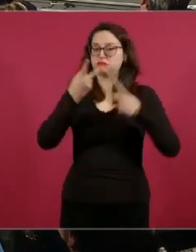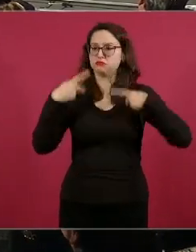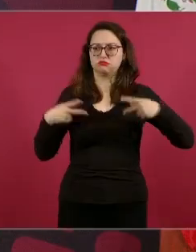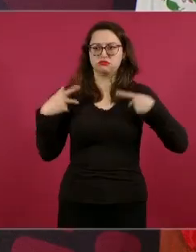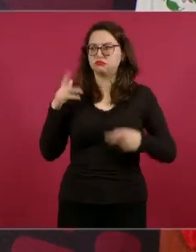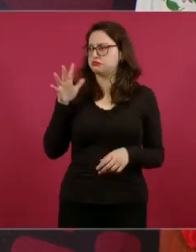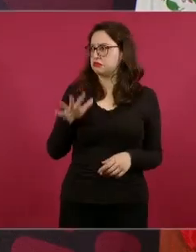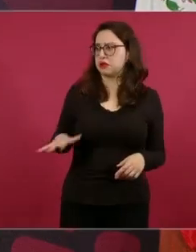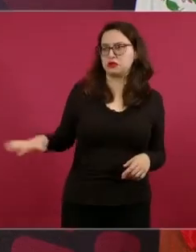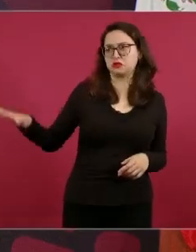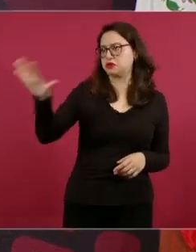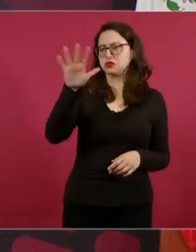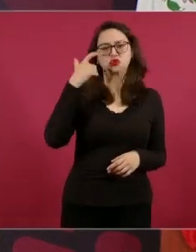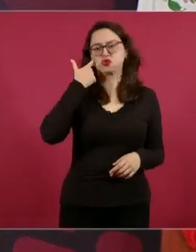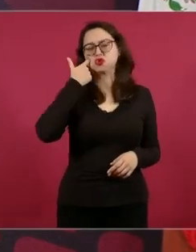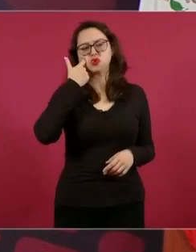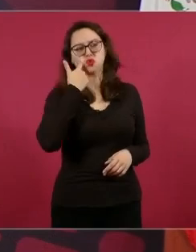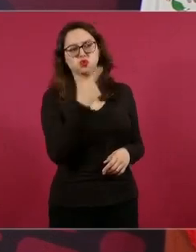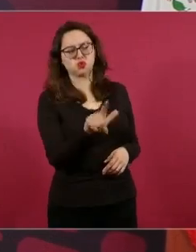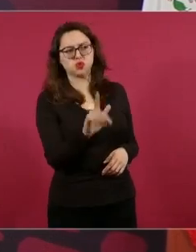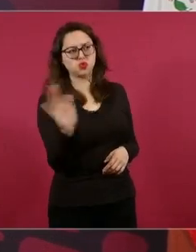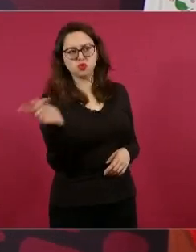y porque era una tranza.